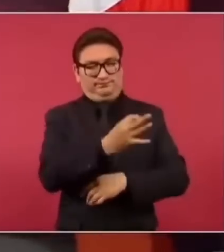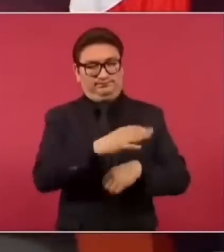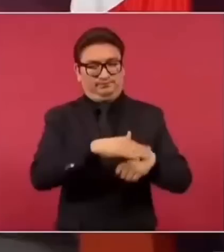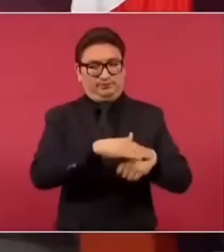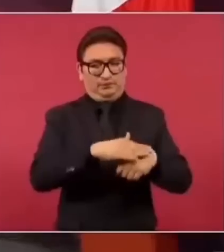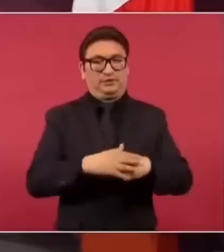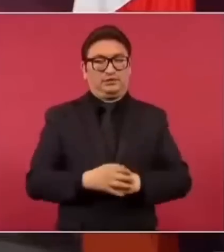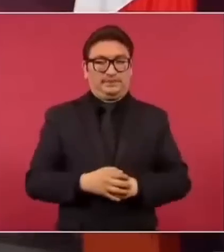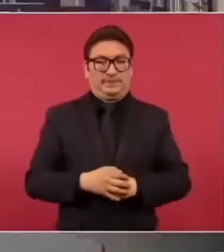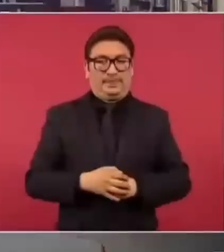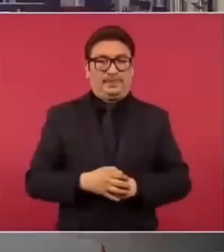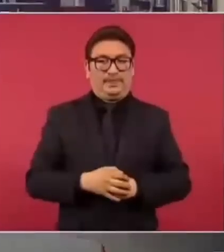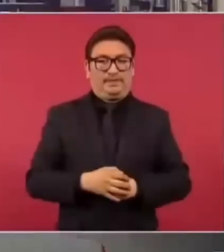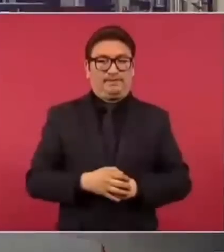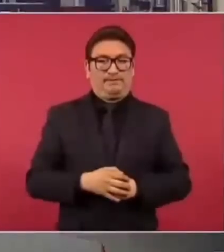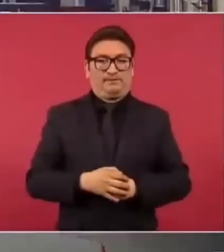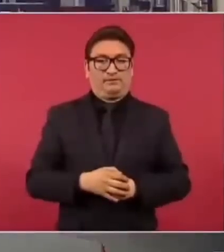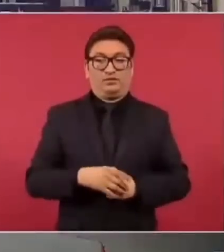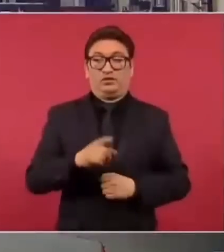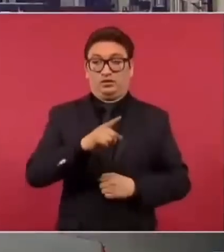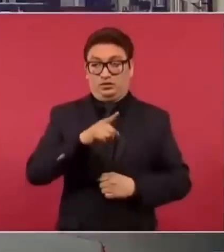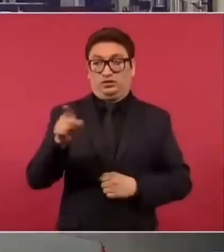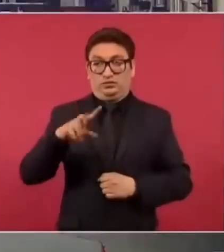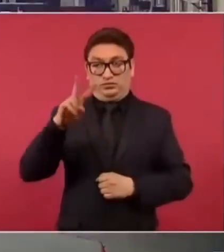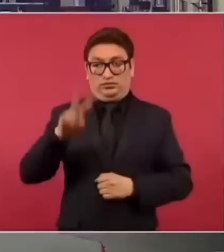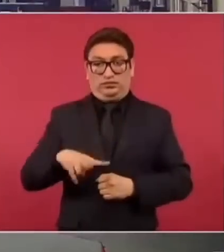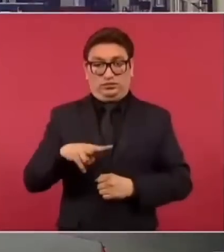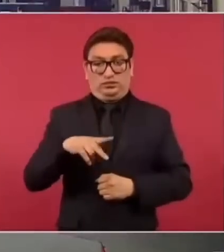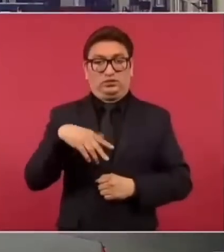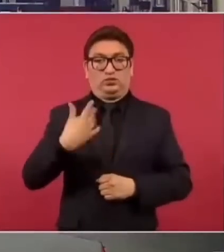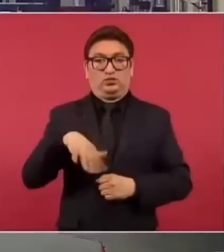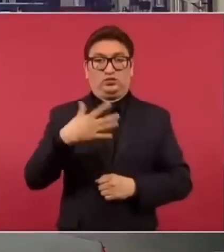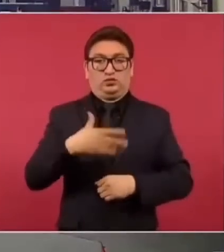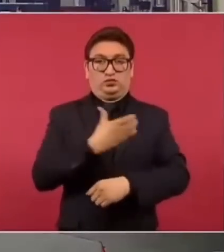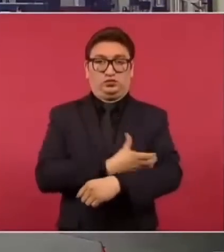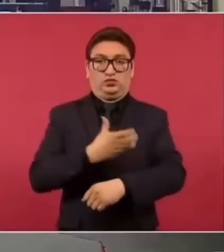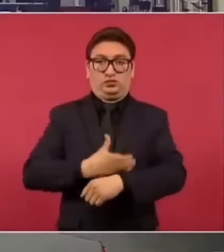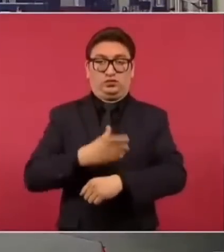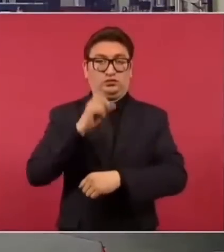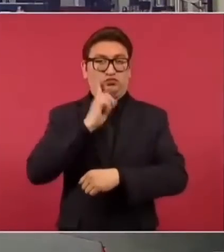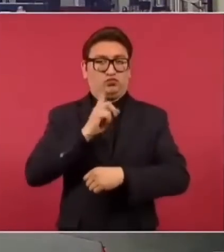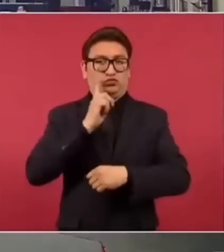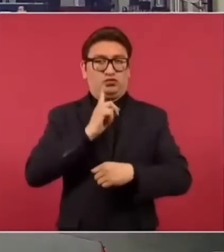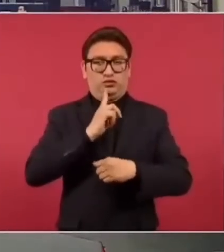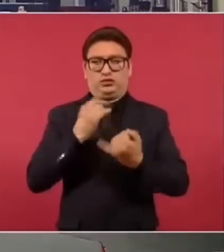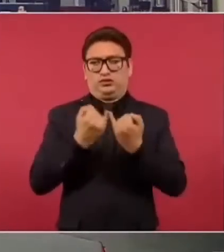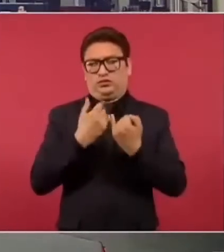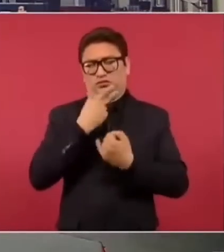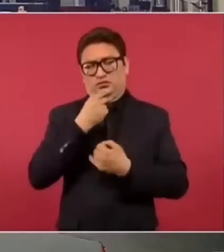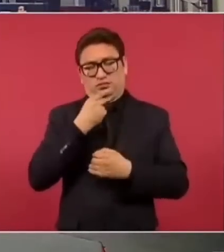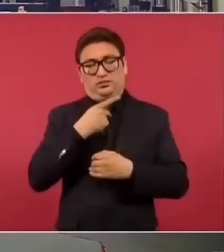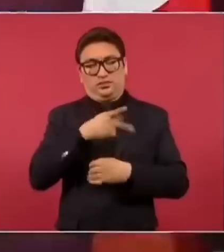Y para que vean lo solidario de las compañeras, ¿no? Como también de los compañeros.